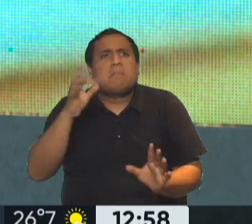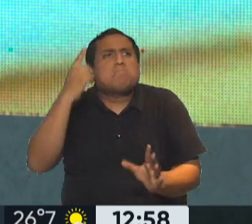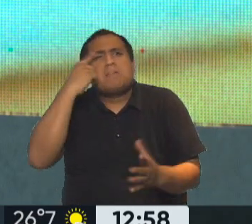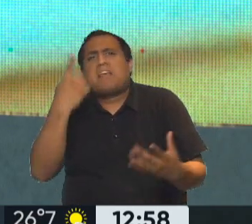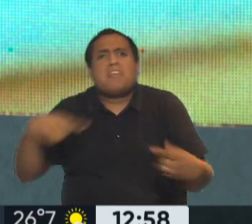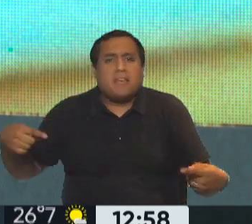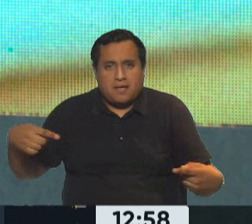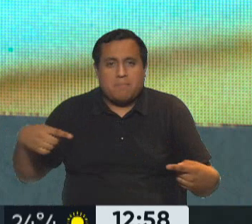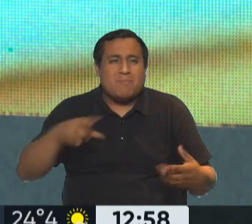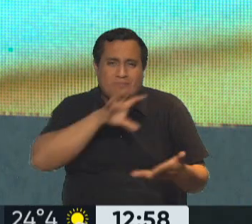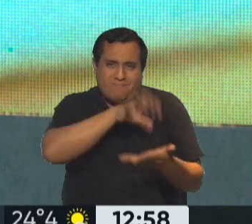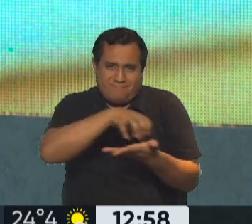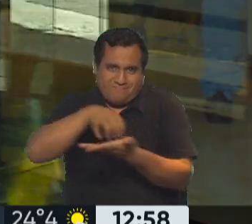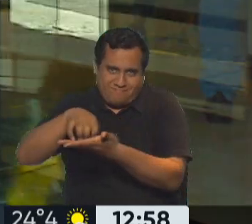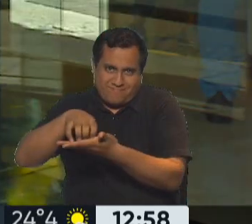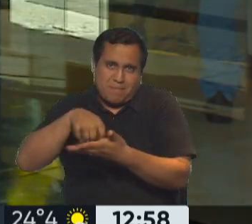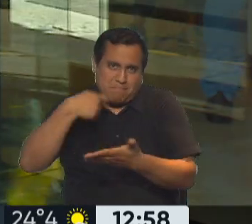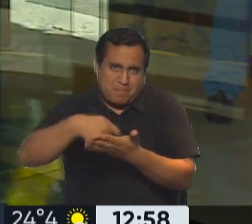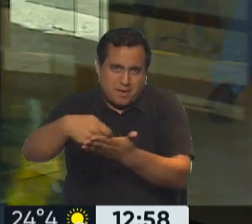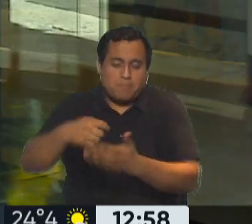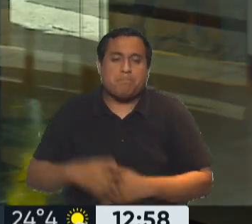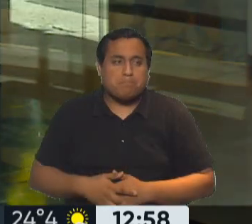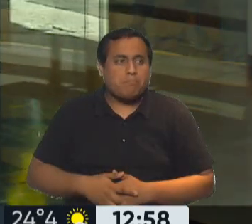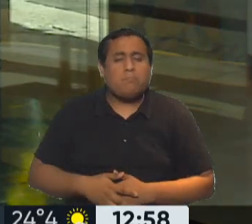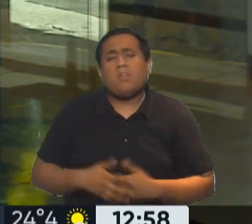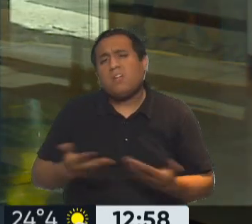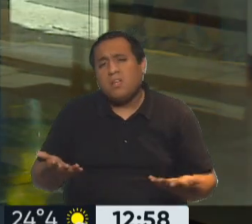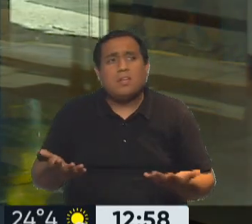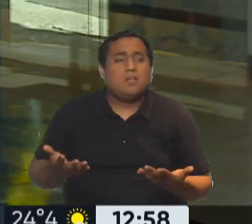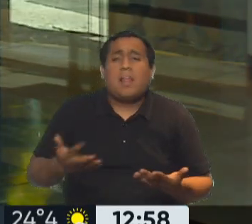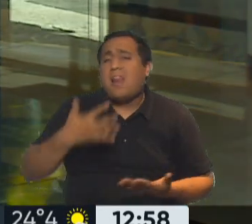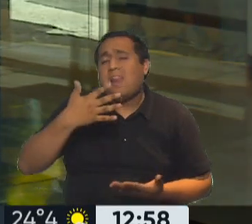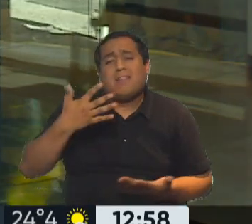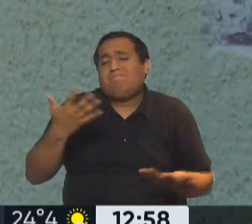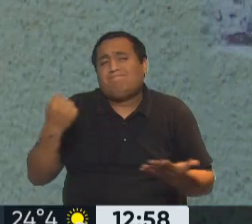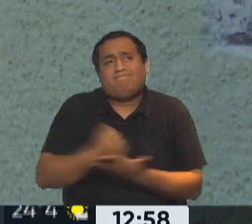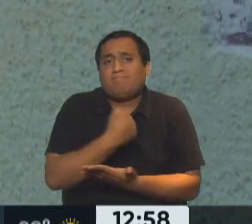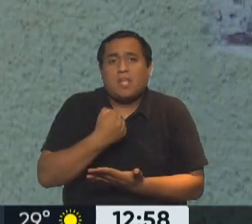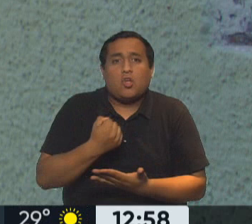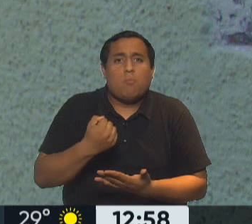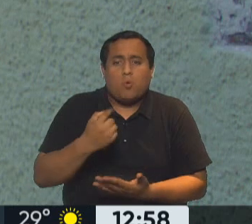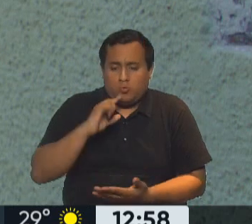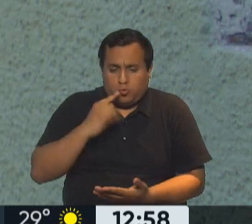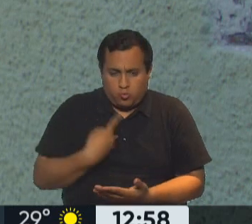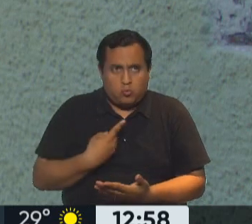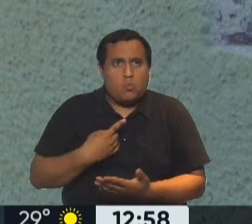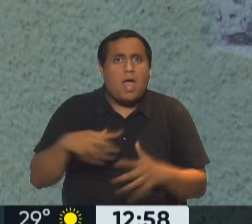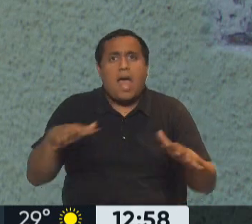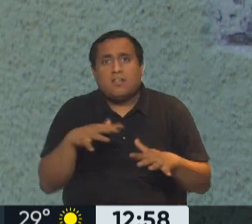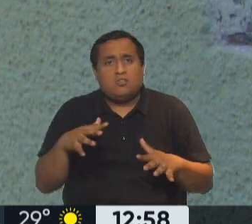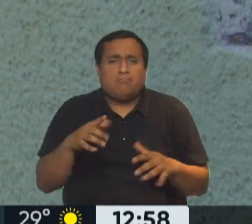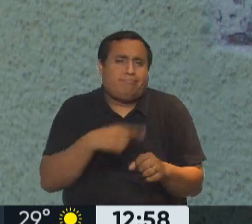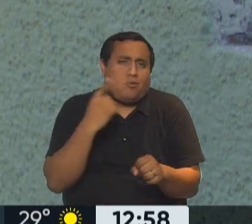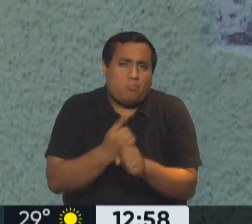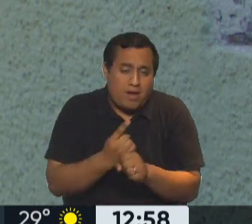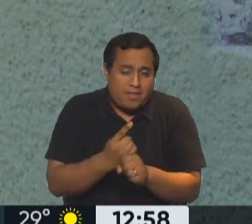las compañías de medicina prepaga. Lamentablemente no hay una acción individual que uno pueda tomar. Lo que sí pasa